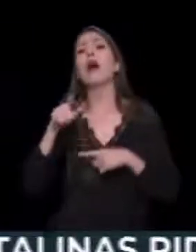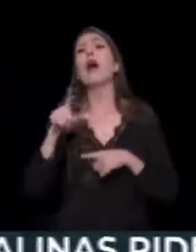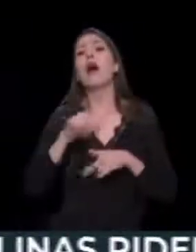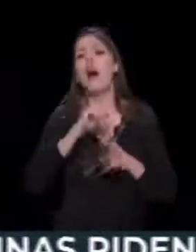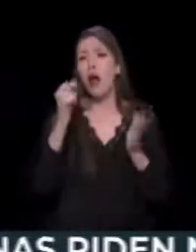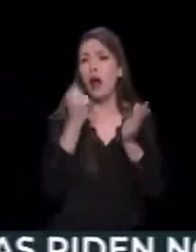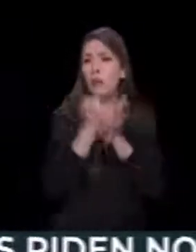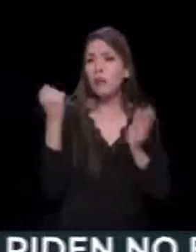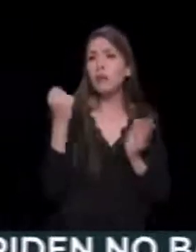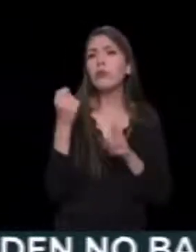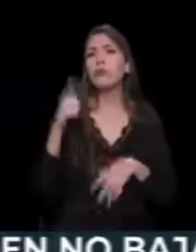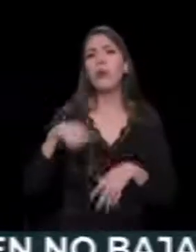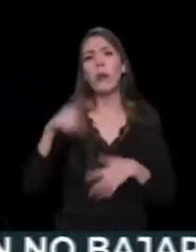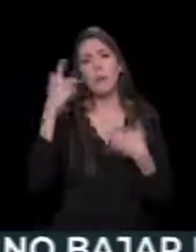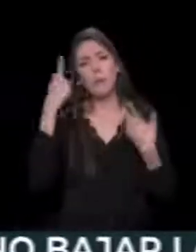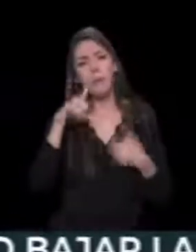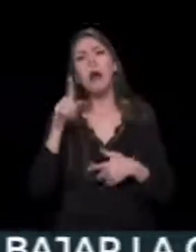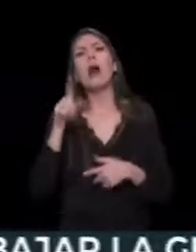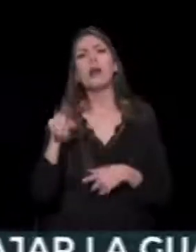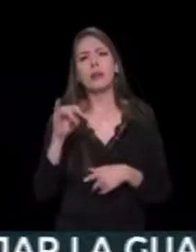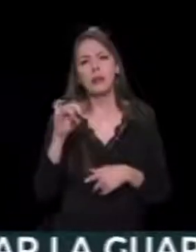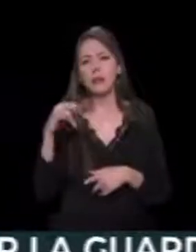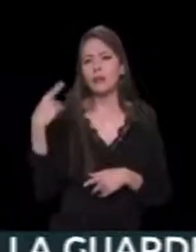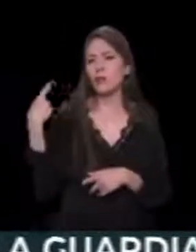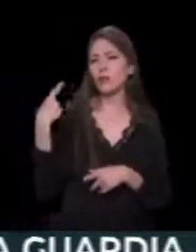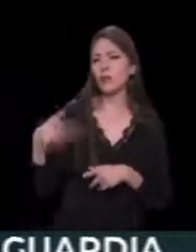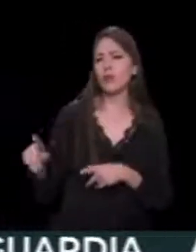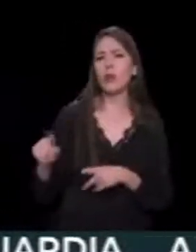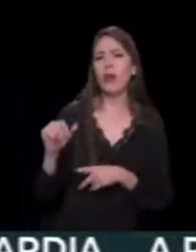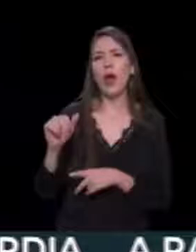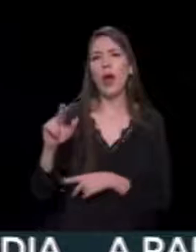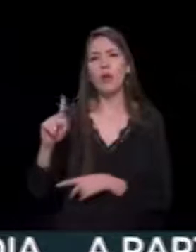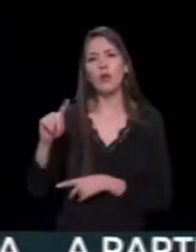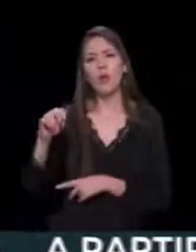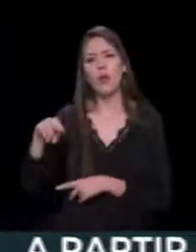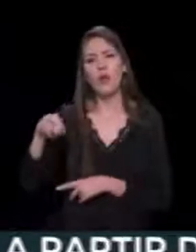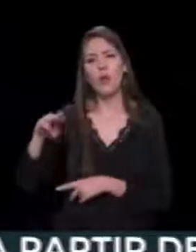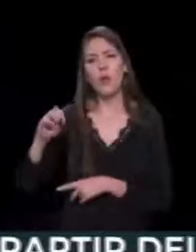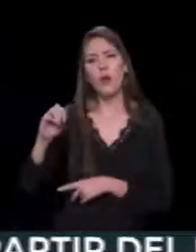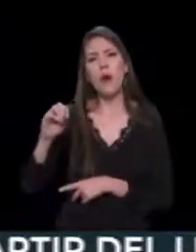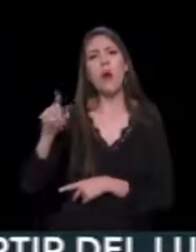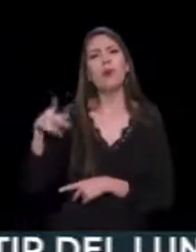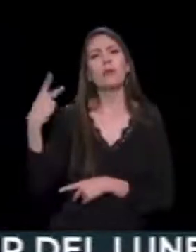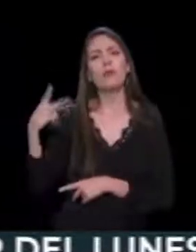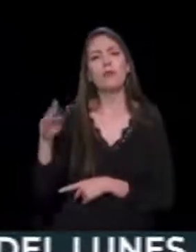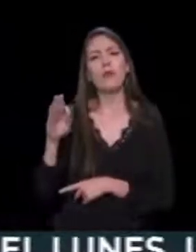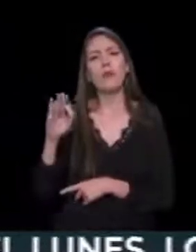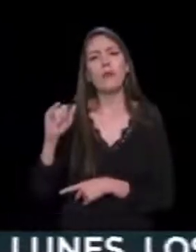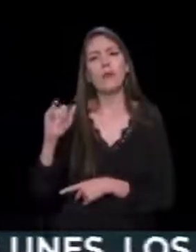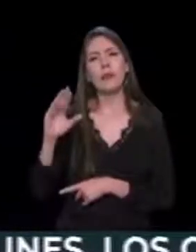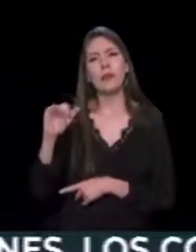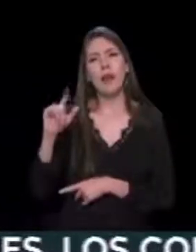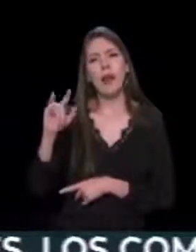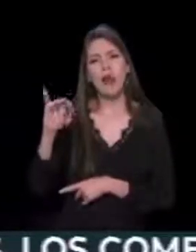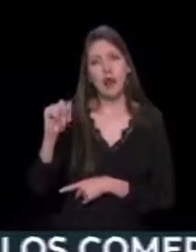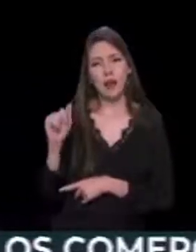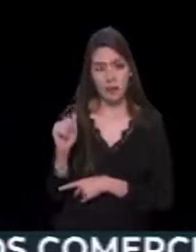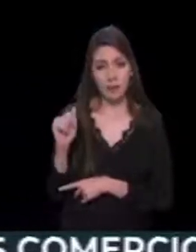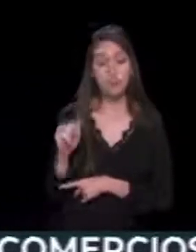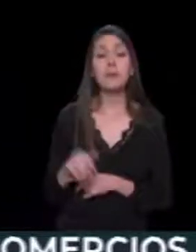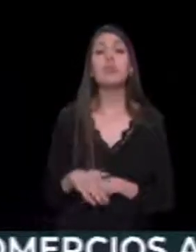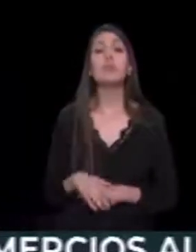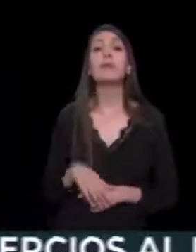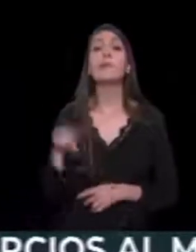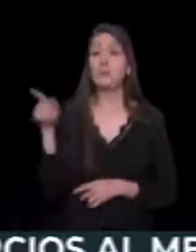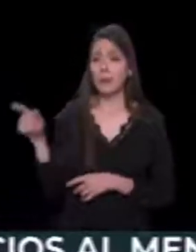autonomía de la Fiscalía y por otra parte trajo también como una muy buena noticia el que la Fiscalía